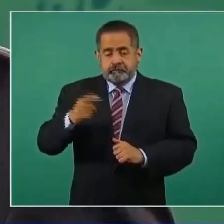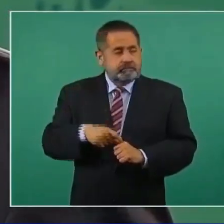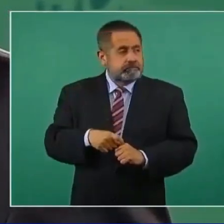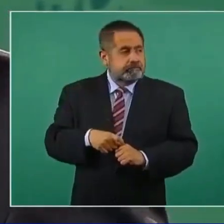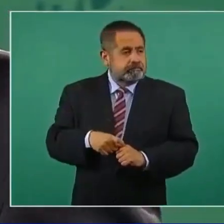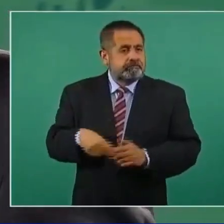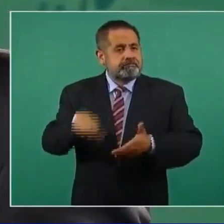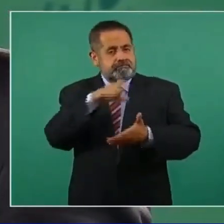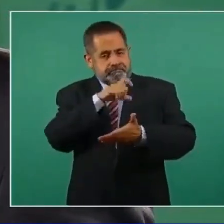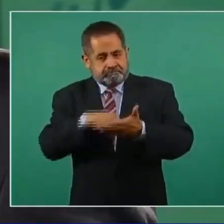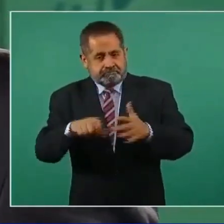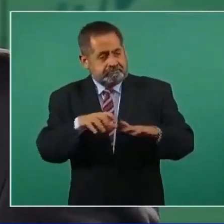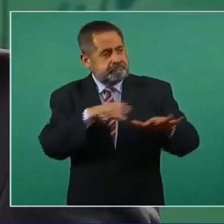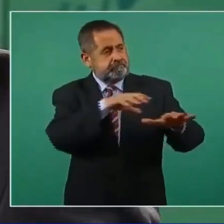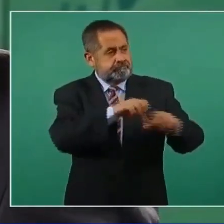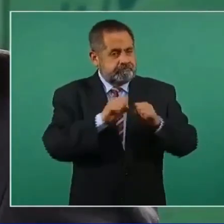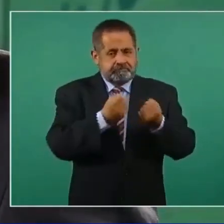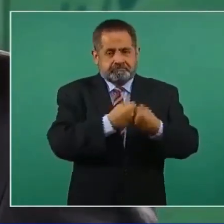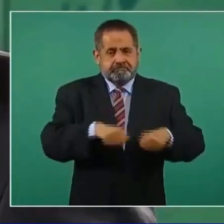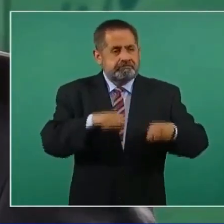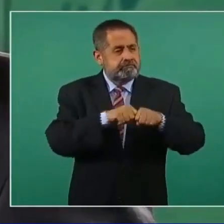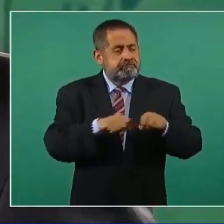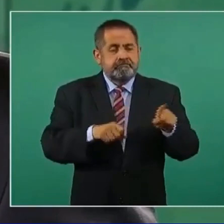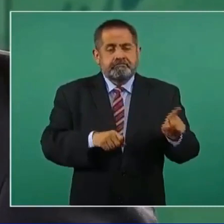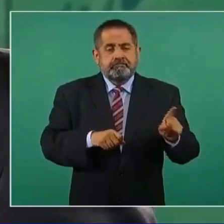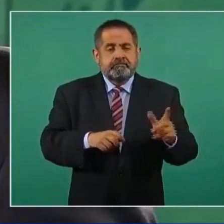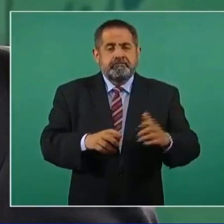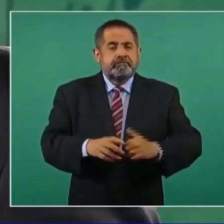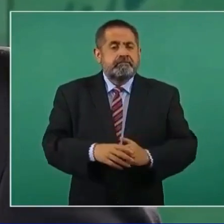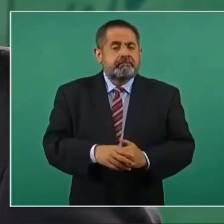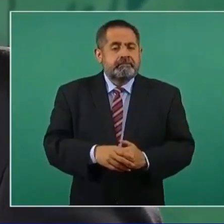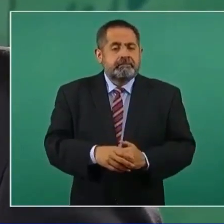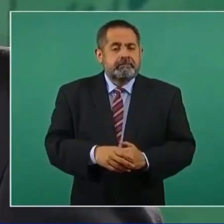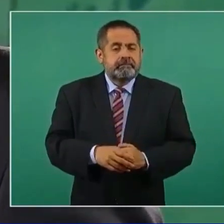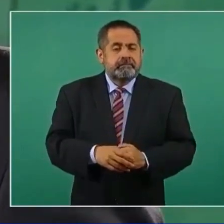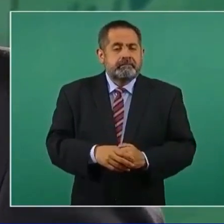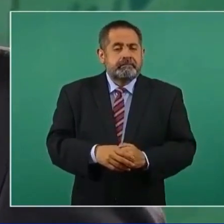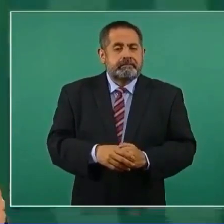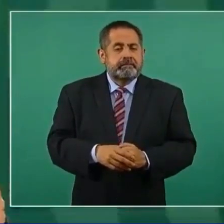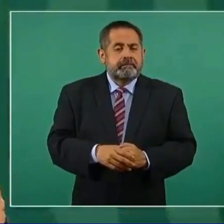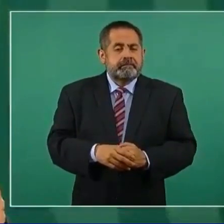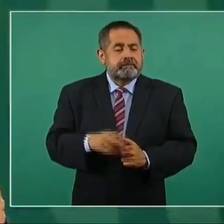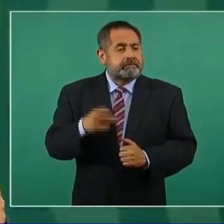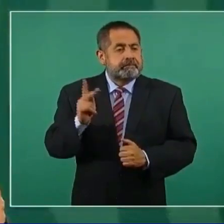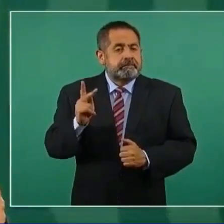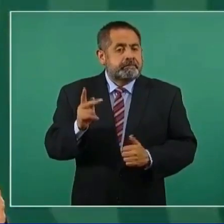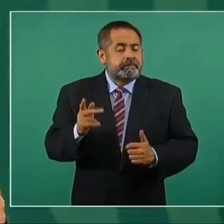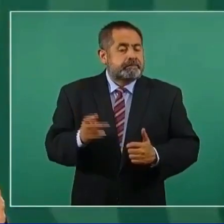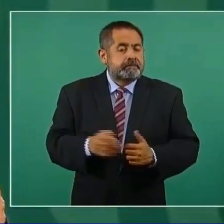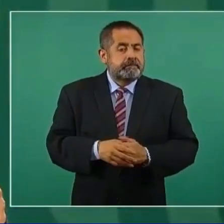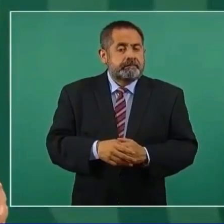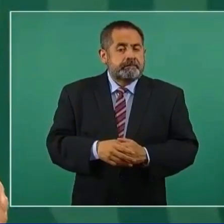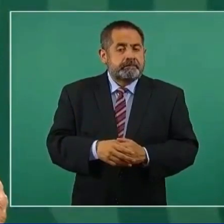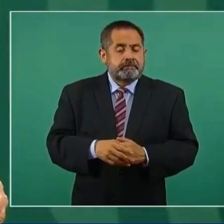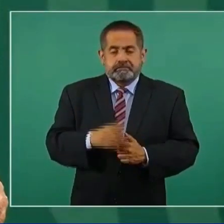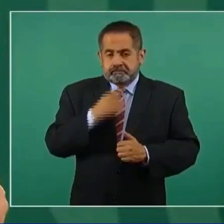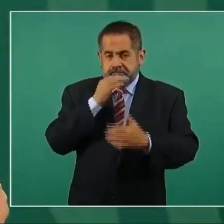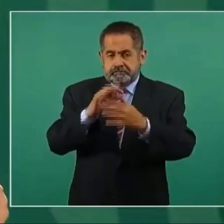comprar las acciones de esta refinería, pero